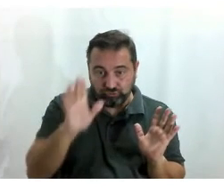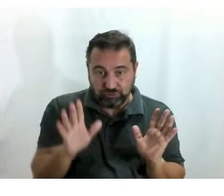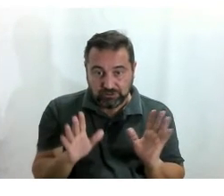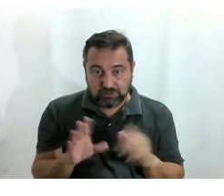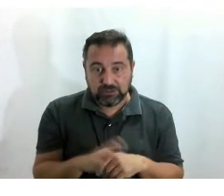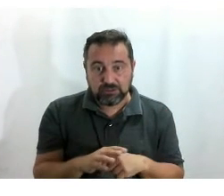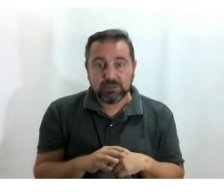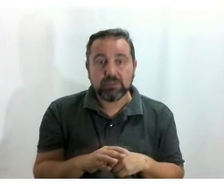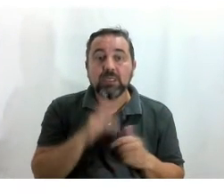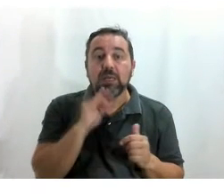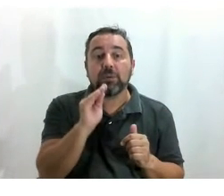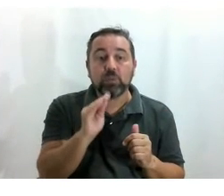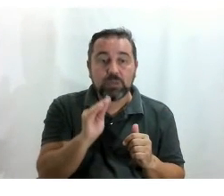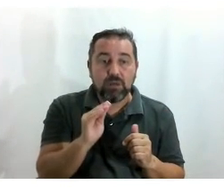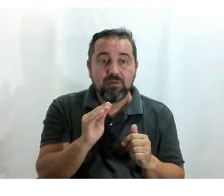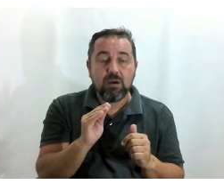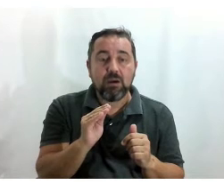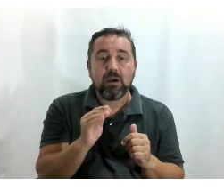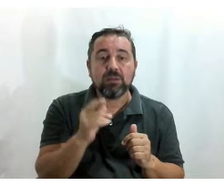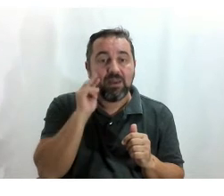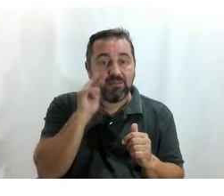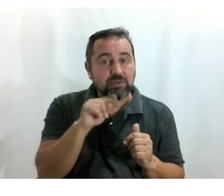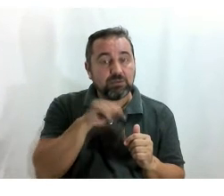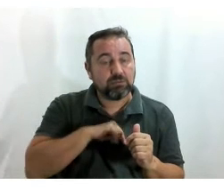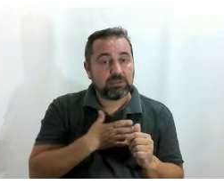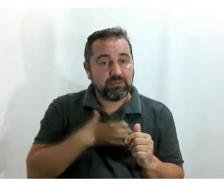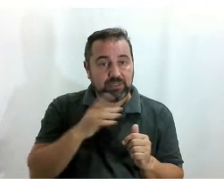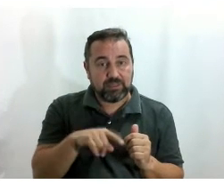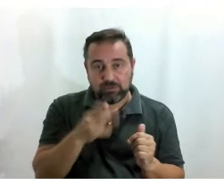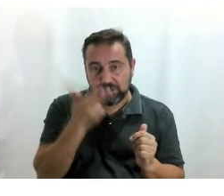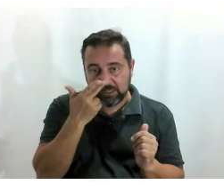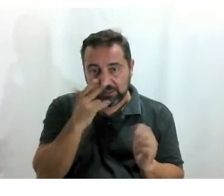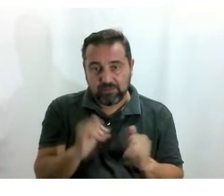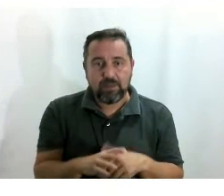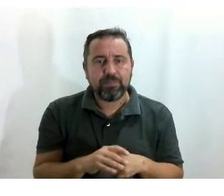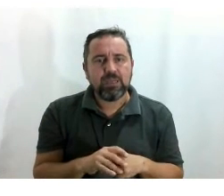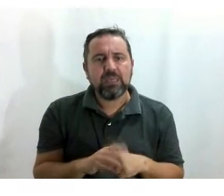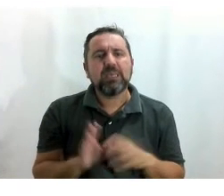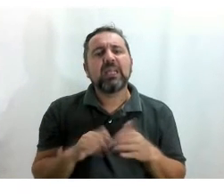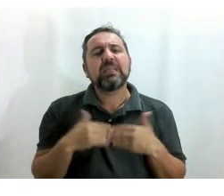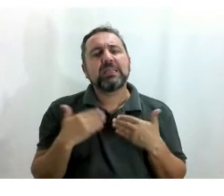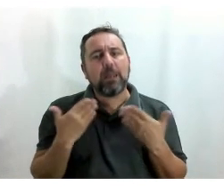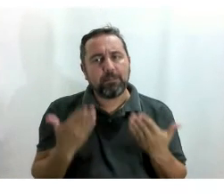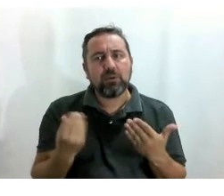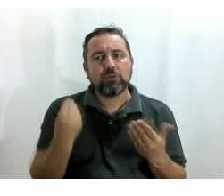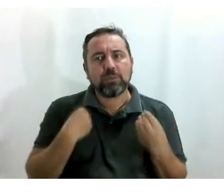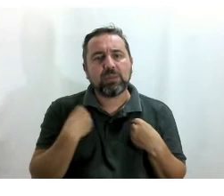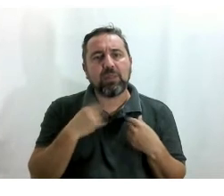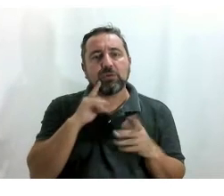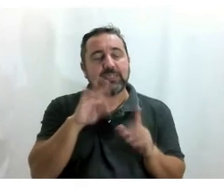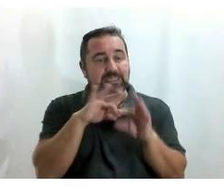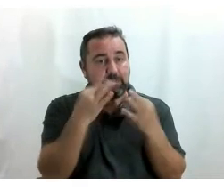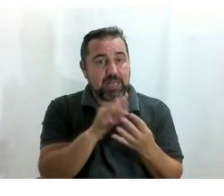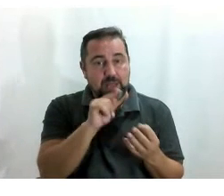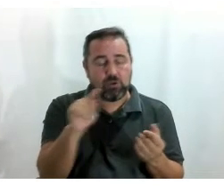si la persona que preguntaba ha visto satisfecha el interés que tenía. También nos han preguntado en los otros seminarios, ya